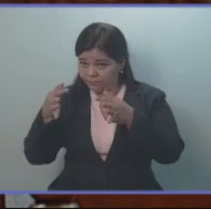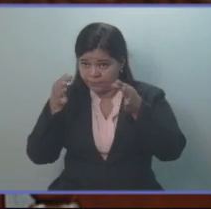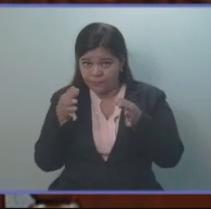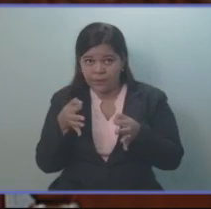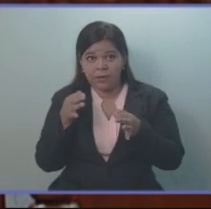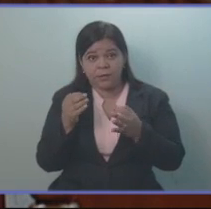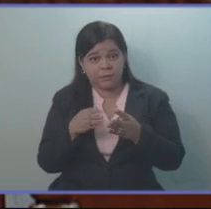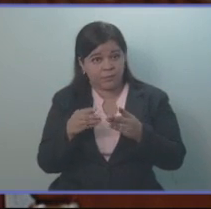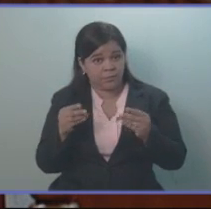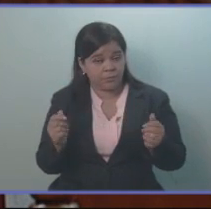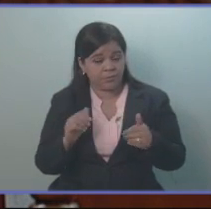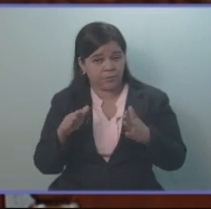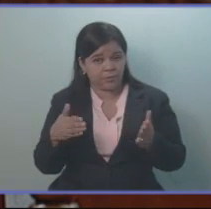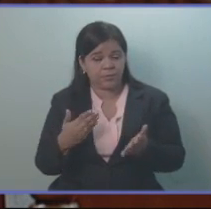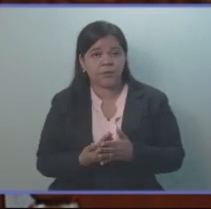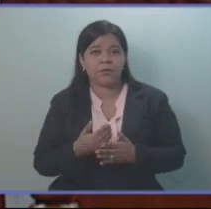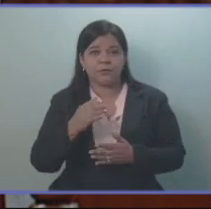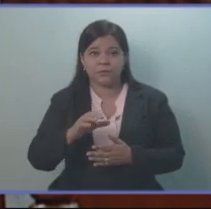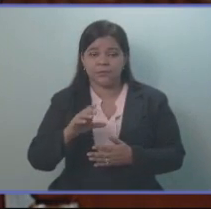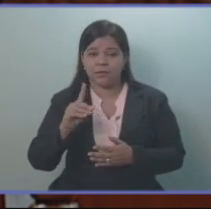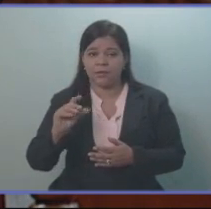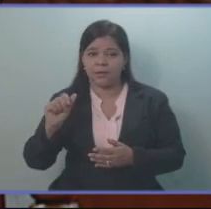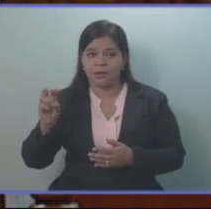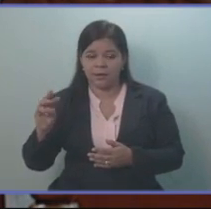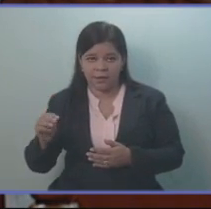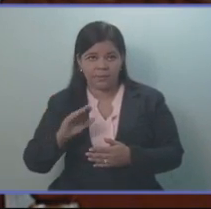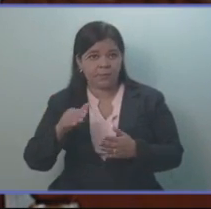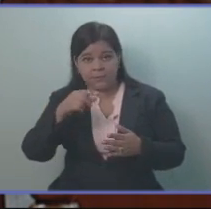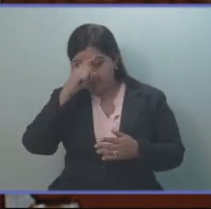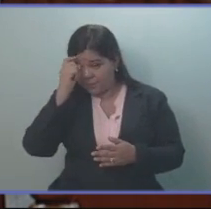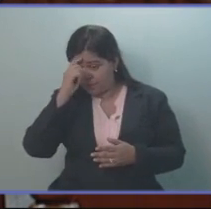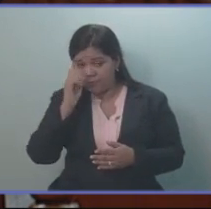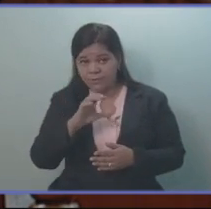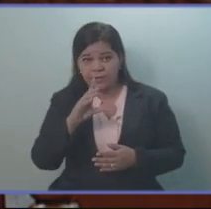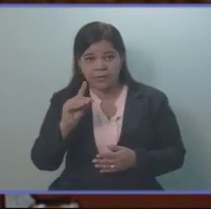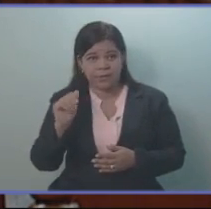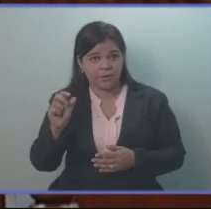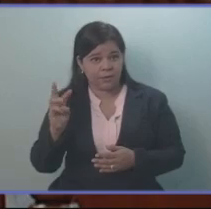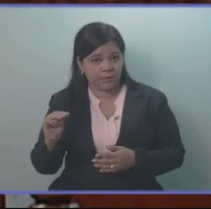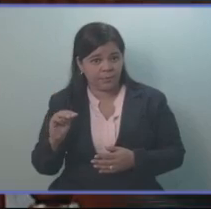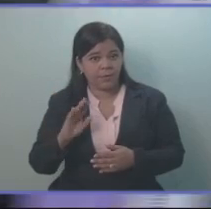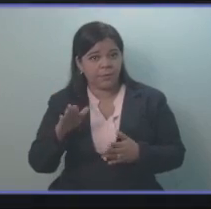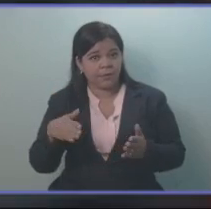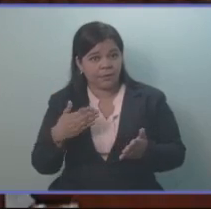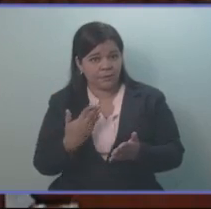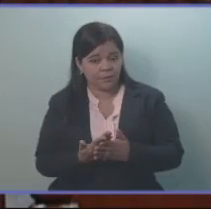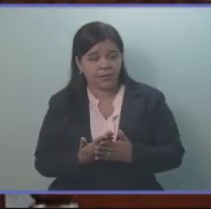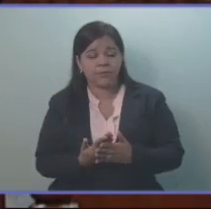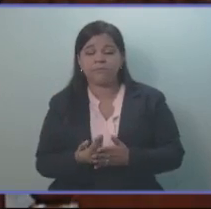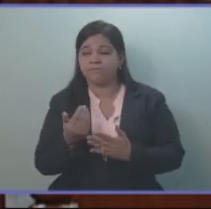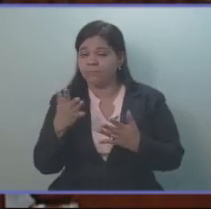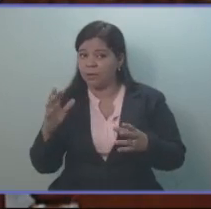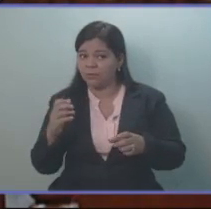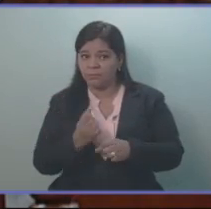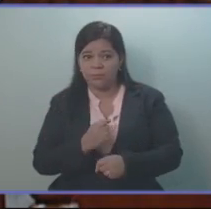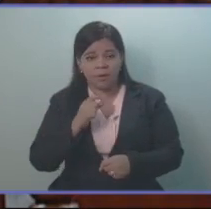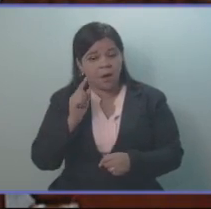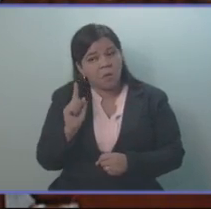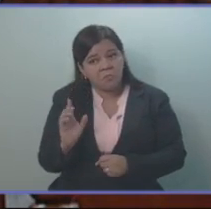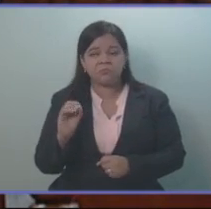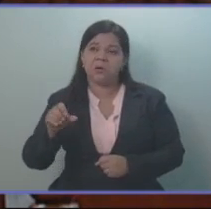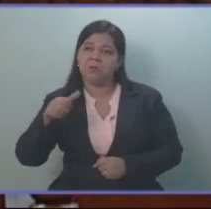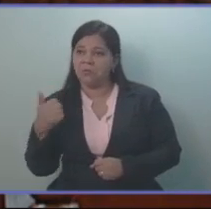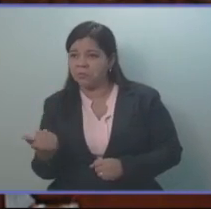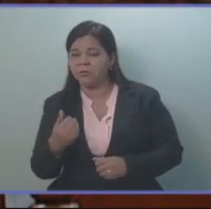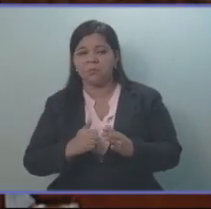de disolución de una CBAM por fusión con otra CBAM, mediante incorporación total de una en la otra o por